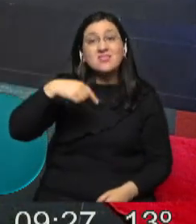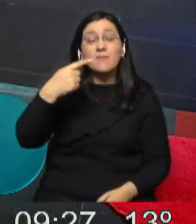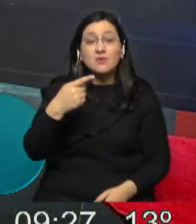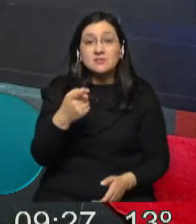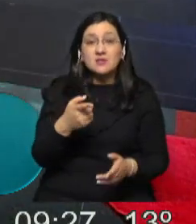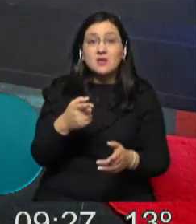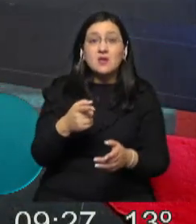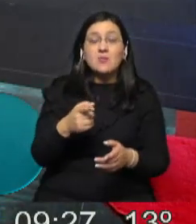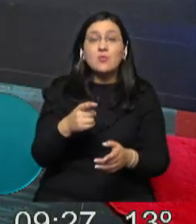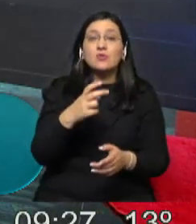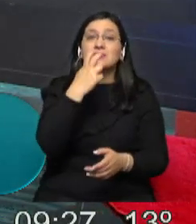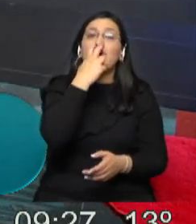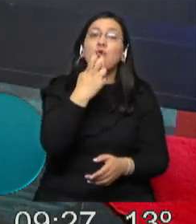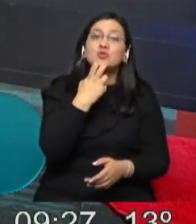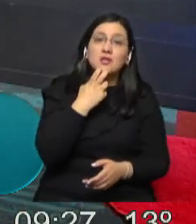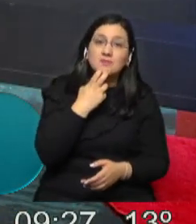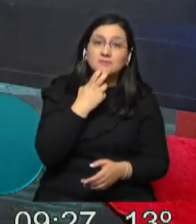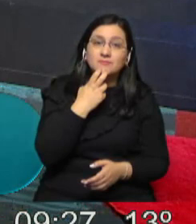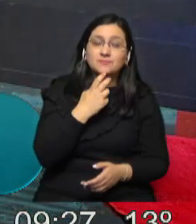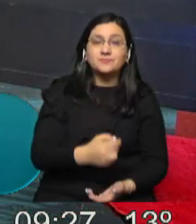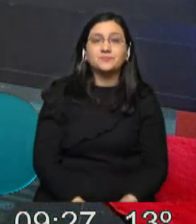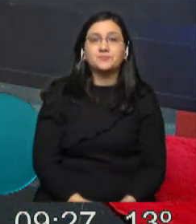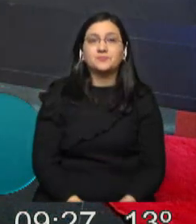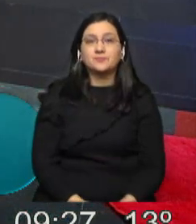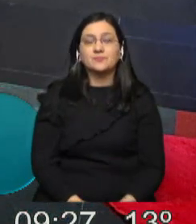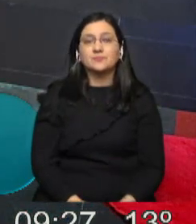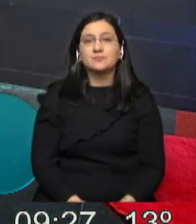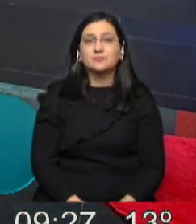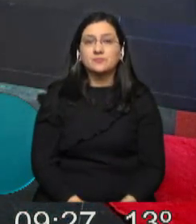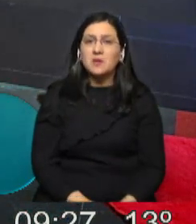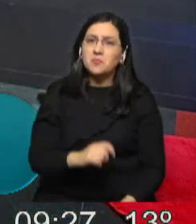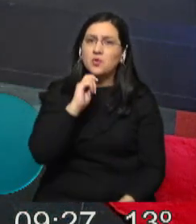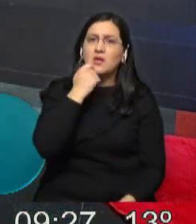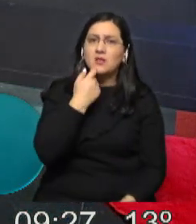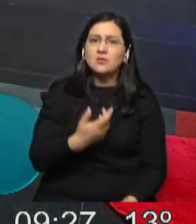qué bueno, Fito, bueno. Norte, de la acera norte, de la izquierda.